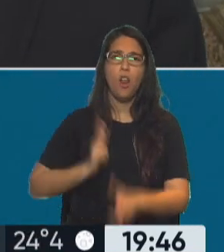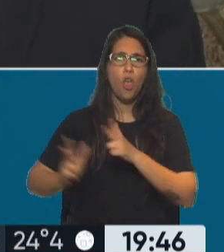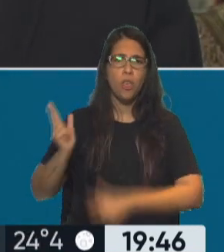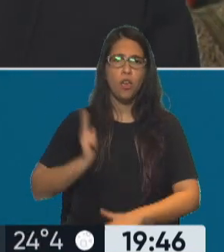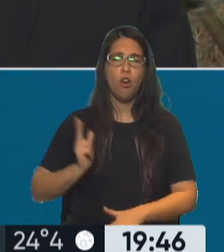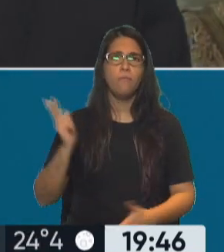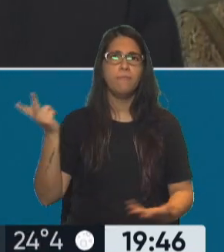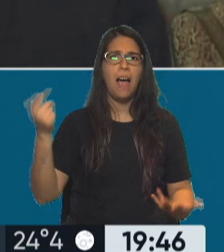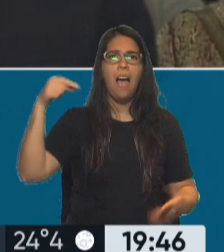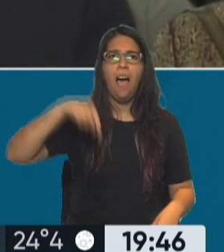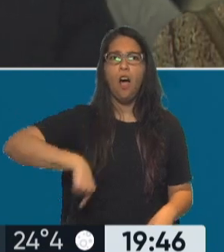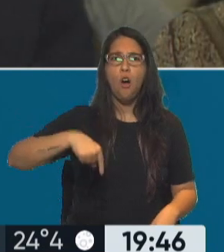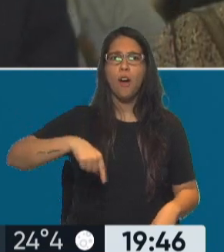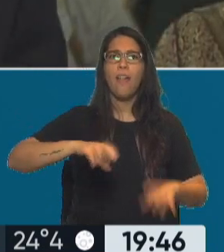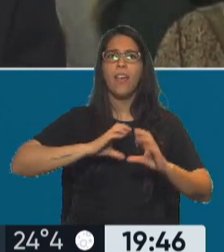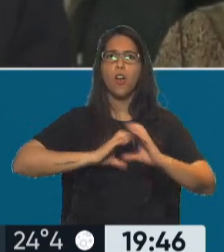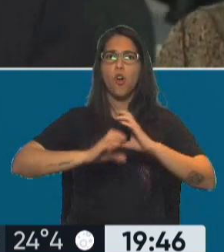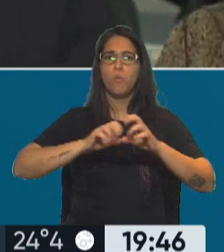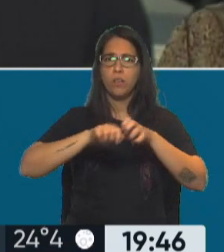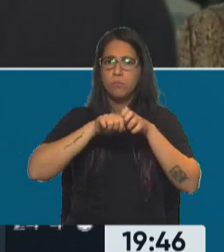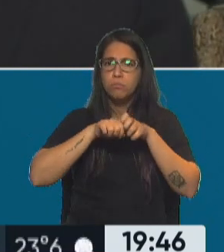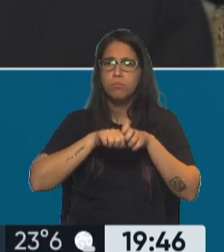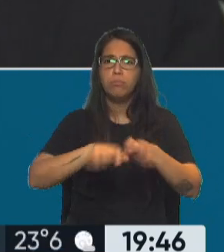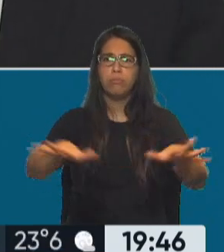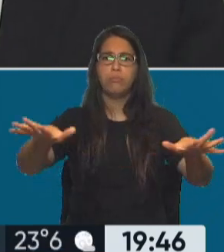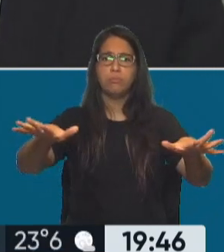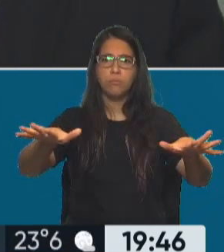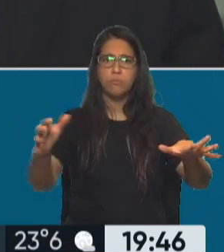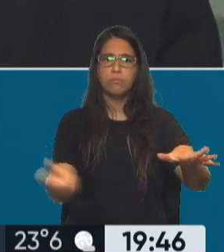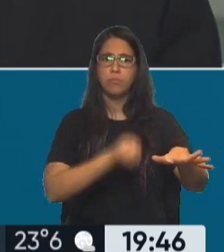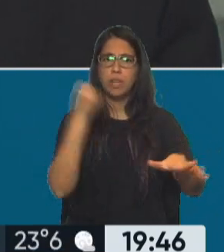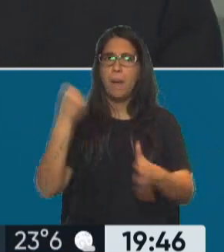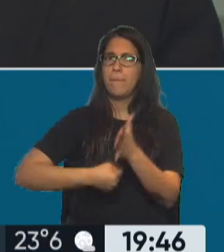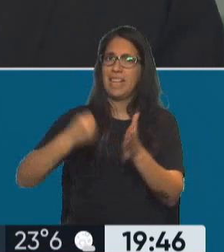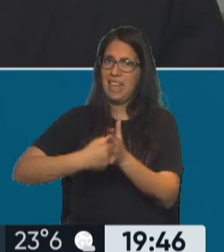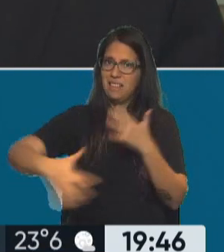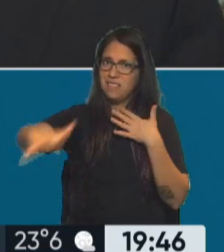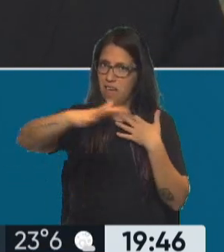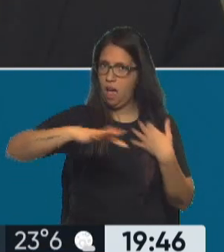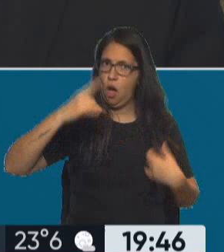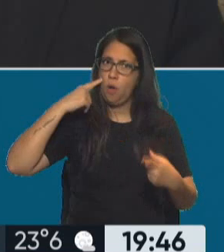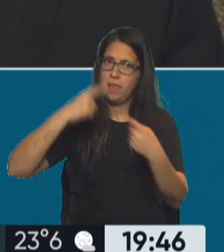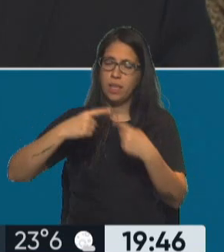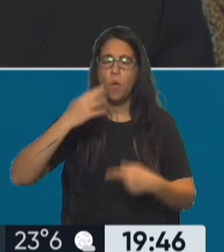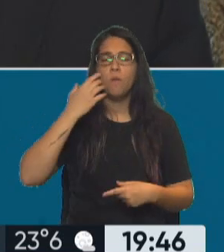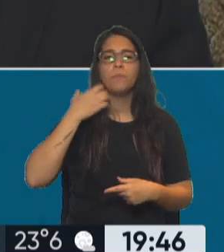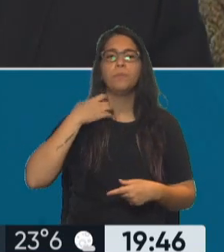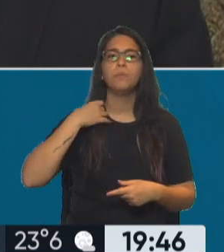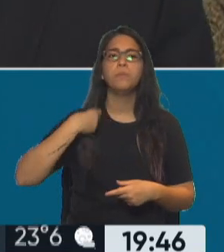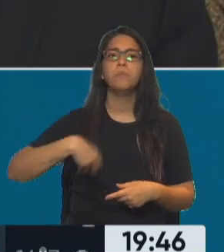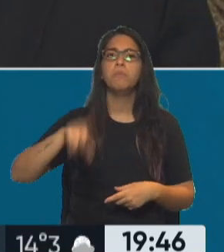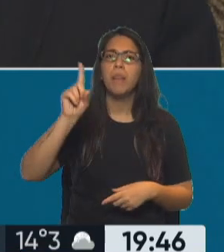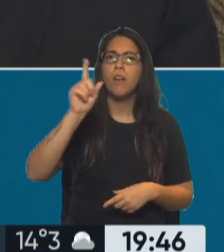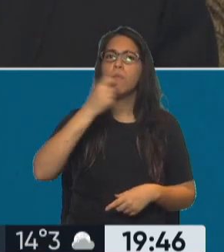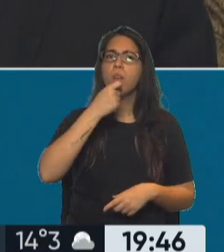la lógica de comunicar, claro que estás en un mano a mano con militancia. En el escenario